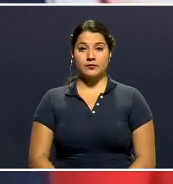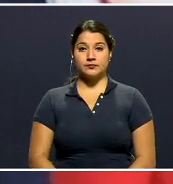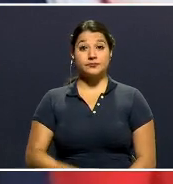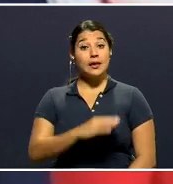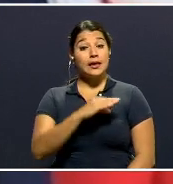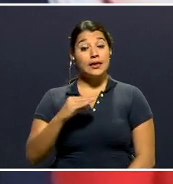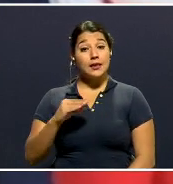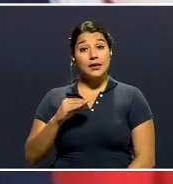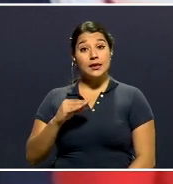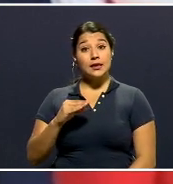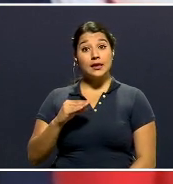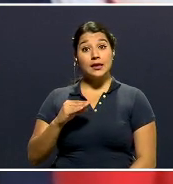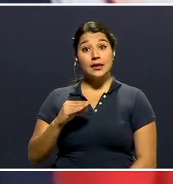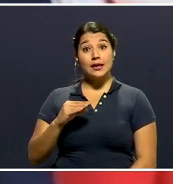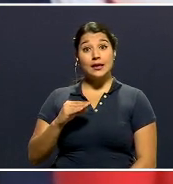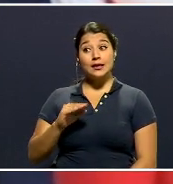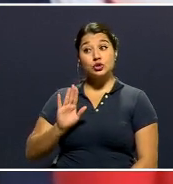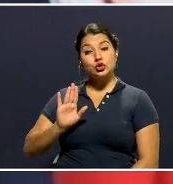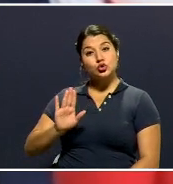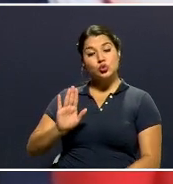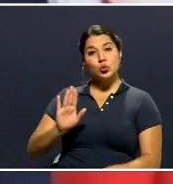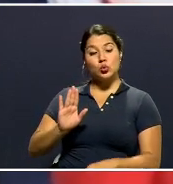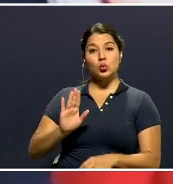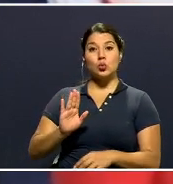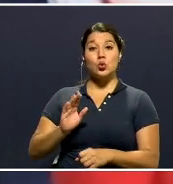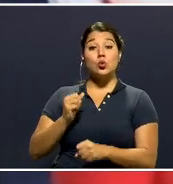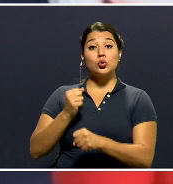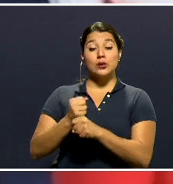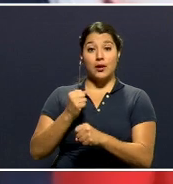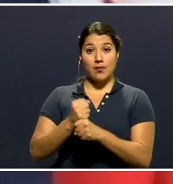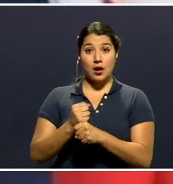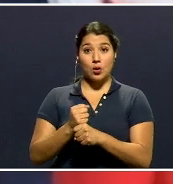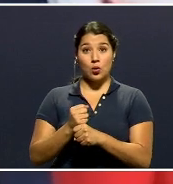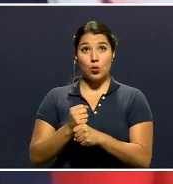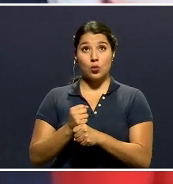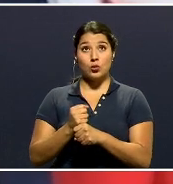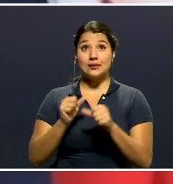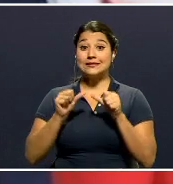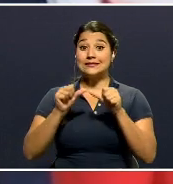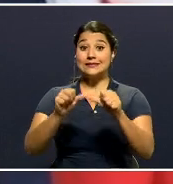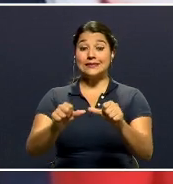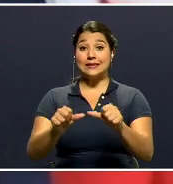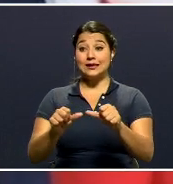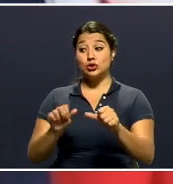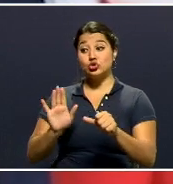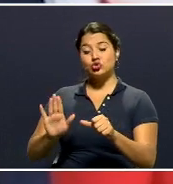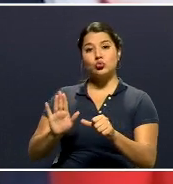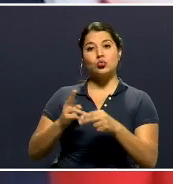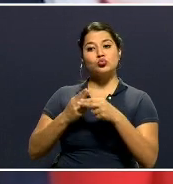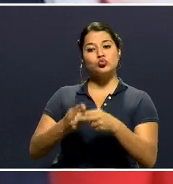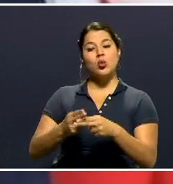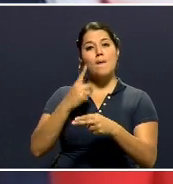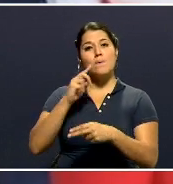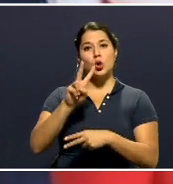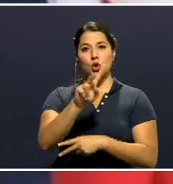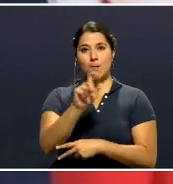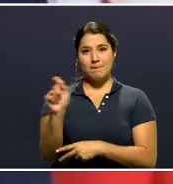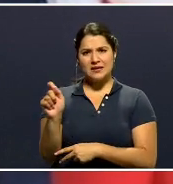Y este equipo de tarea llevará adelante su trabajo por hasta 2 meses para plantearme a